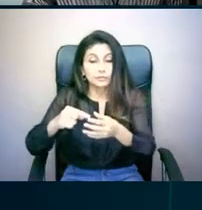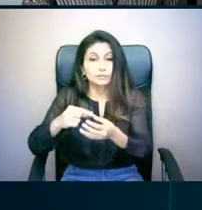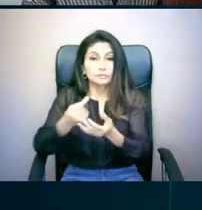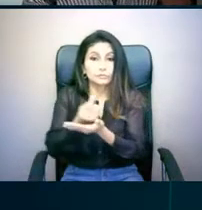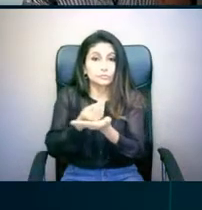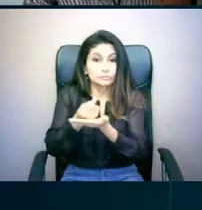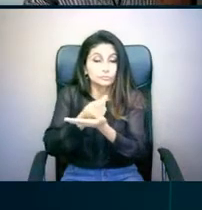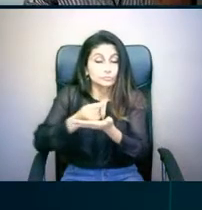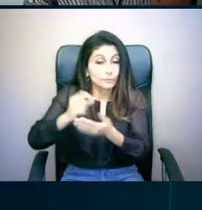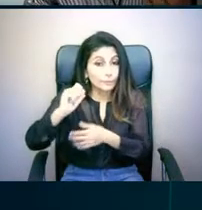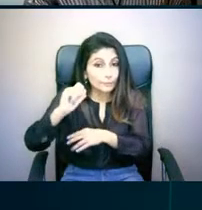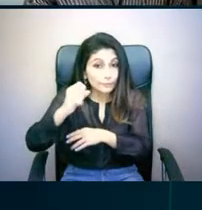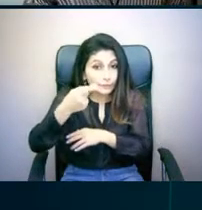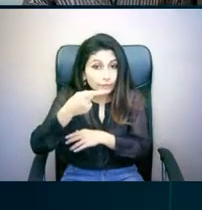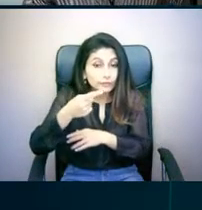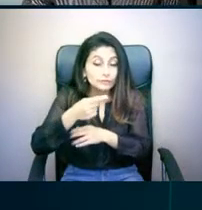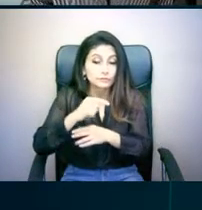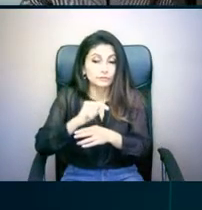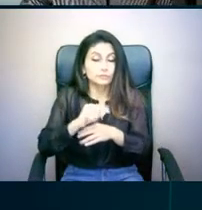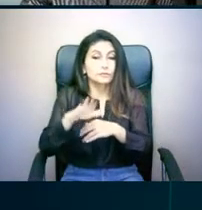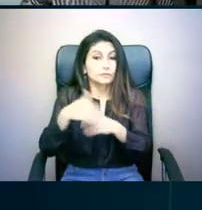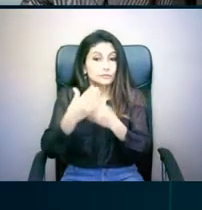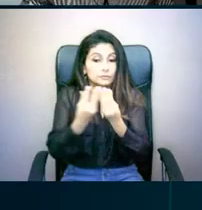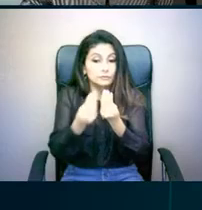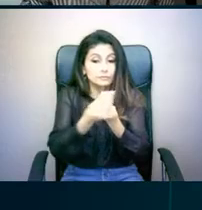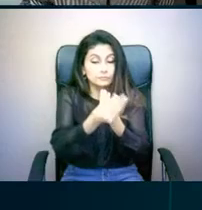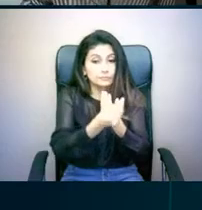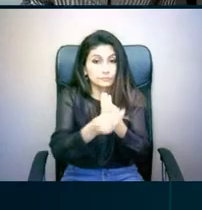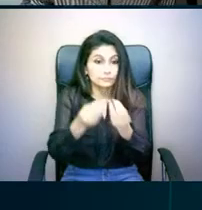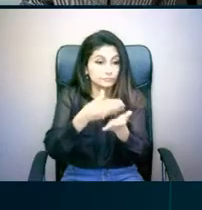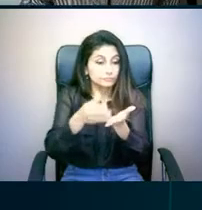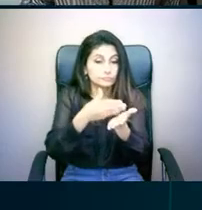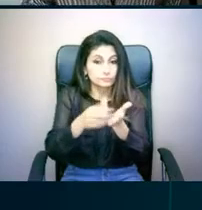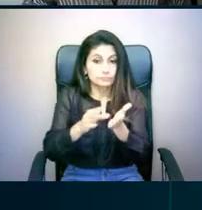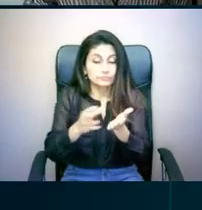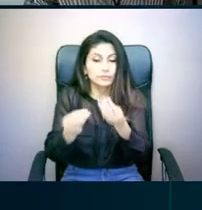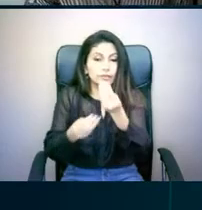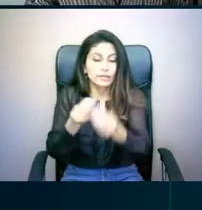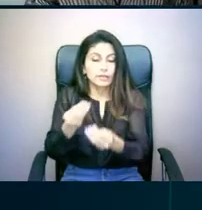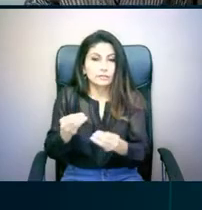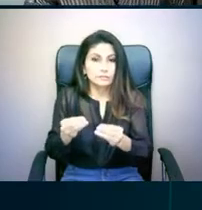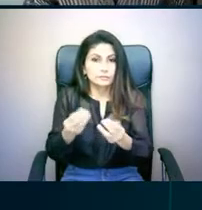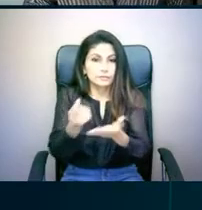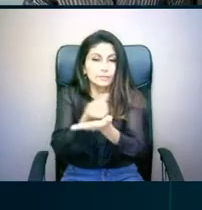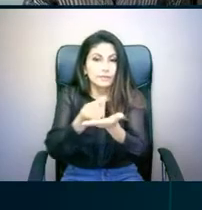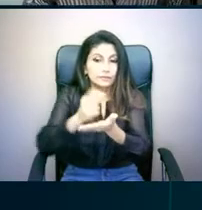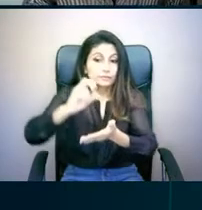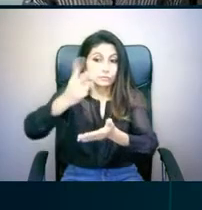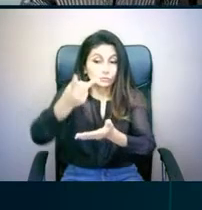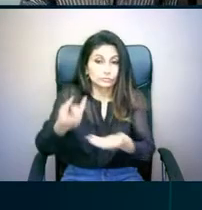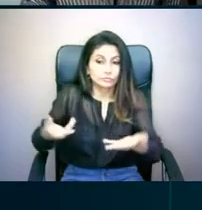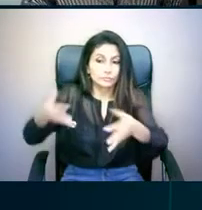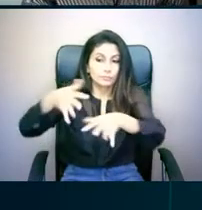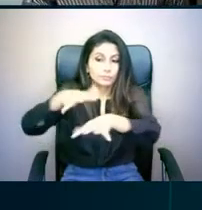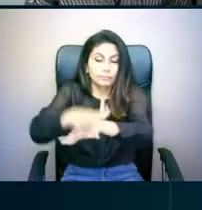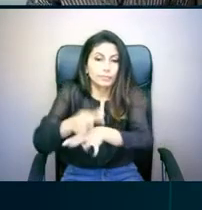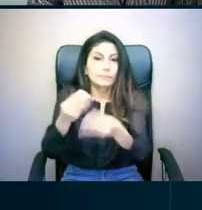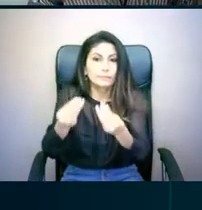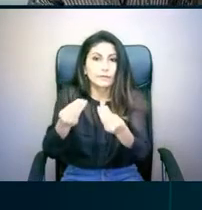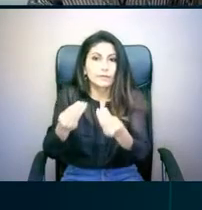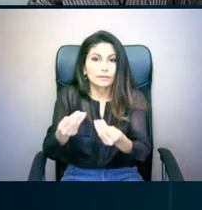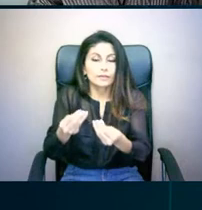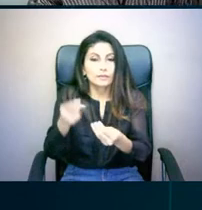primarios, después de haberle extraído los lípidos, se mezclan con el lodo secundario para alimentar la digestión anaerobia. Y se